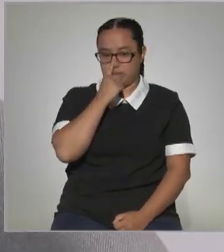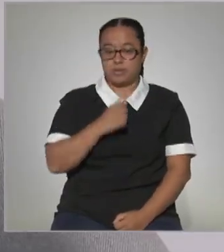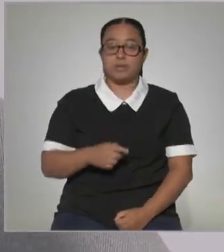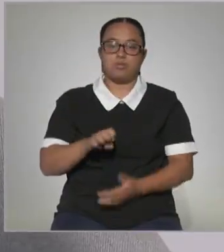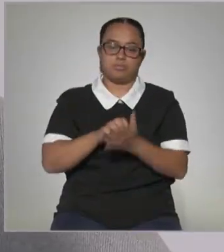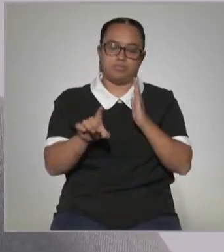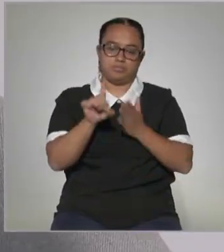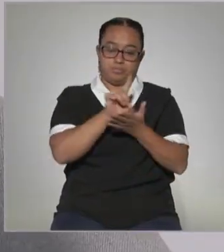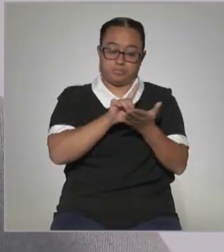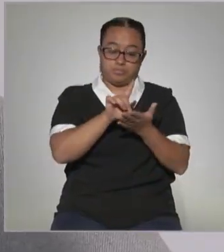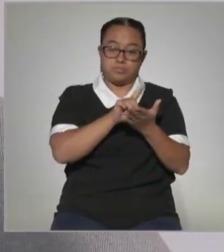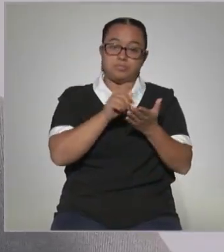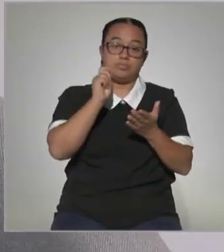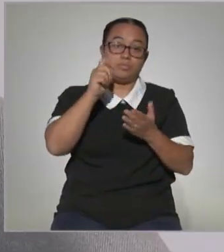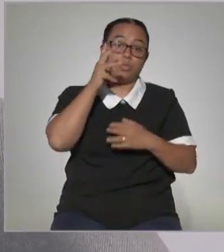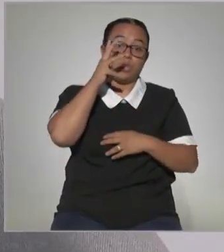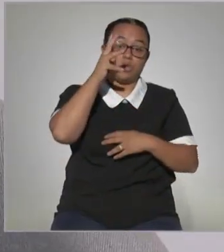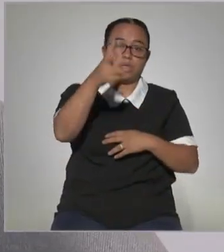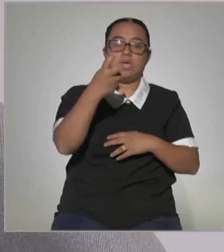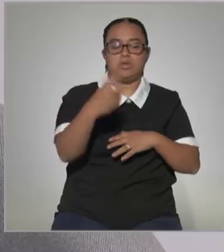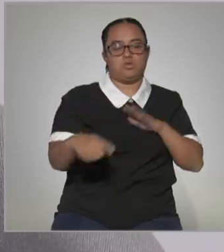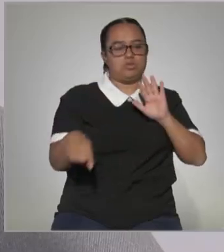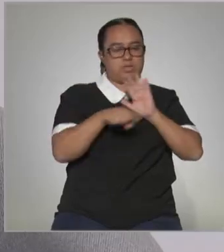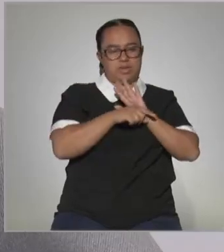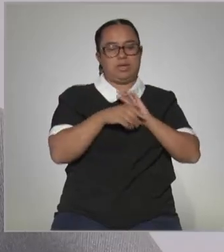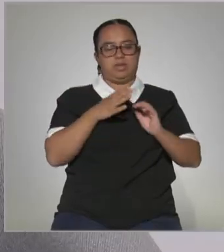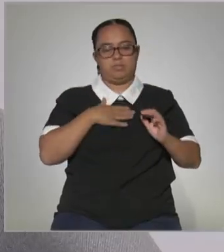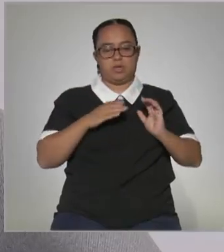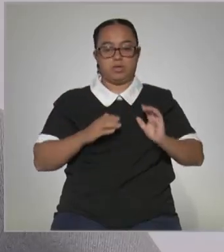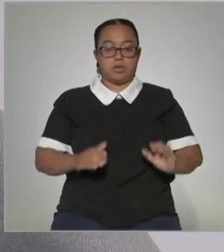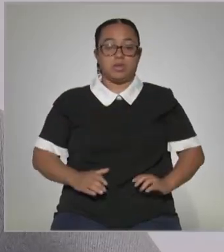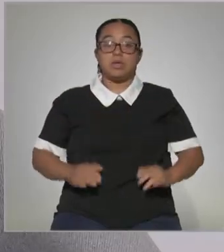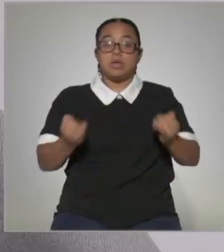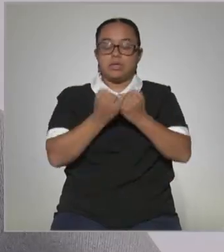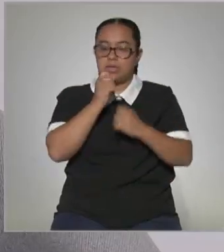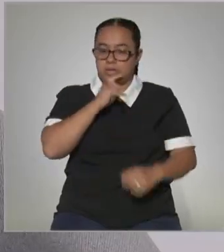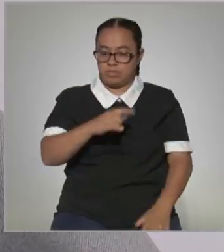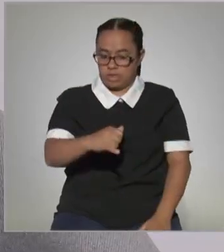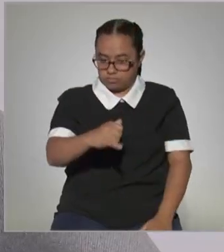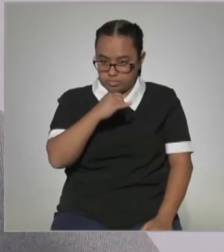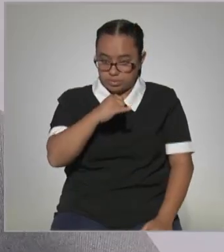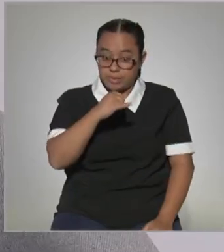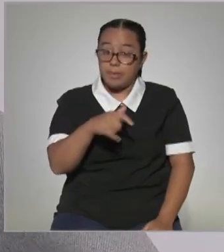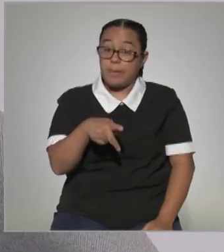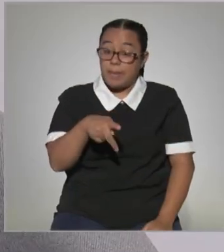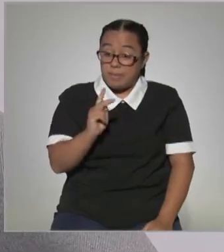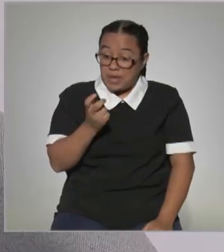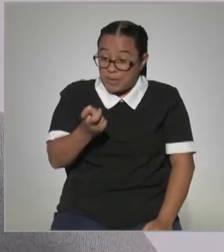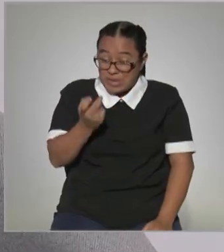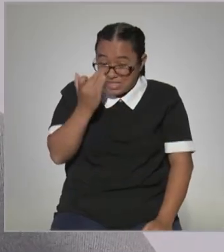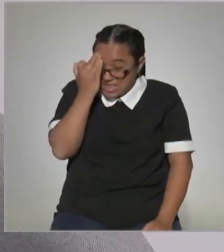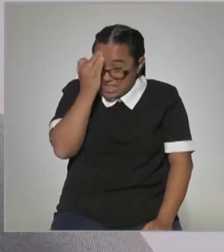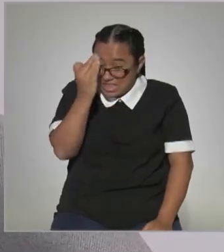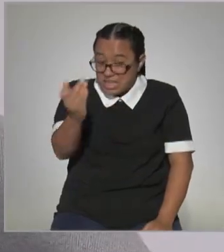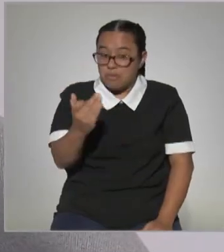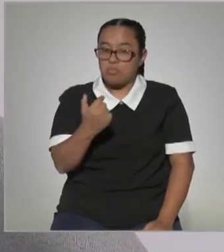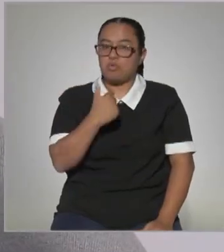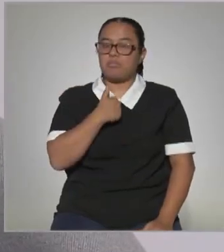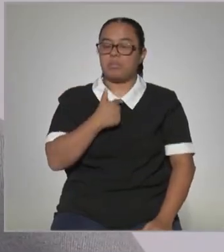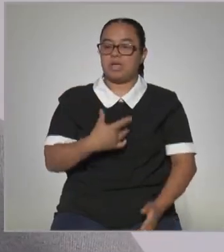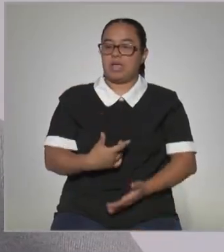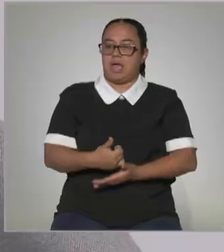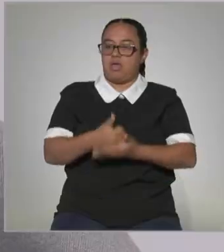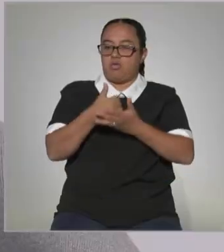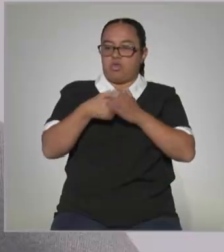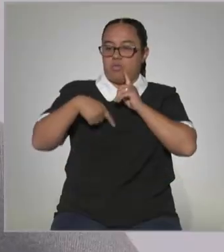las drogas a largo plazo, claro que son negativas para nuestro cuerpo. El alcoholismo también. Pero en ese momento nos brinda algo